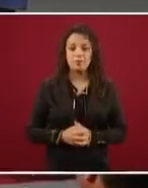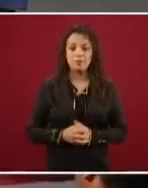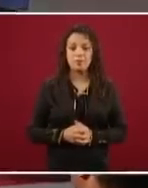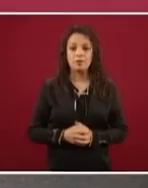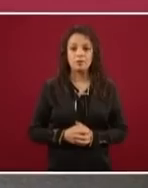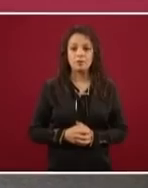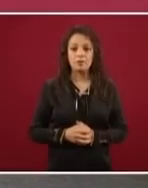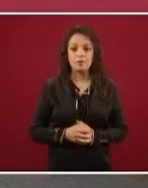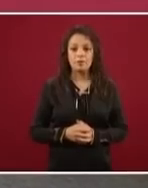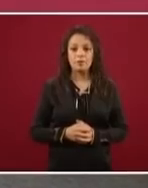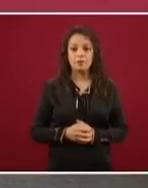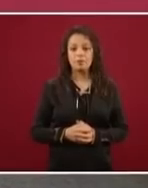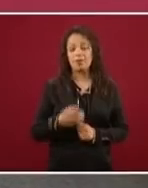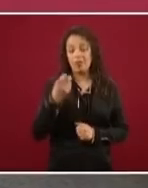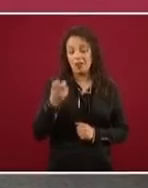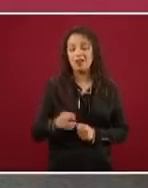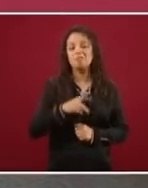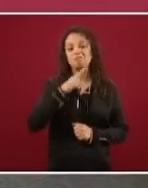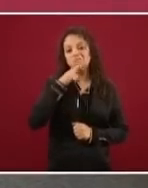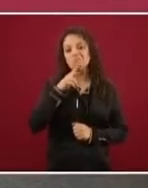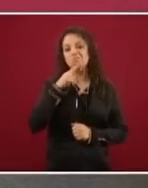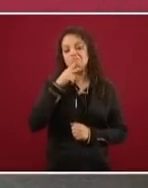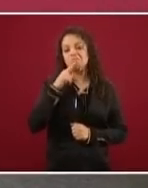mejorar el medio ambiente